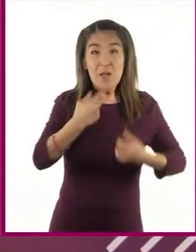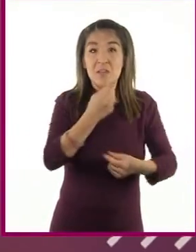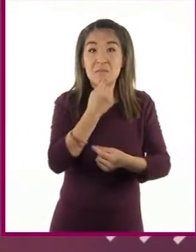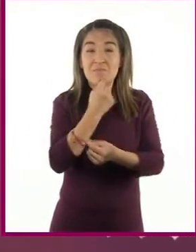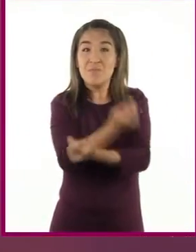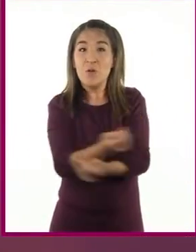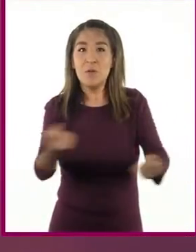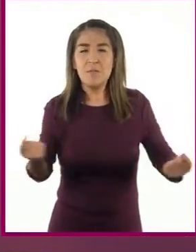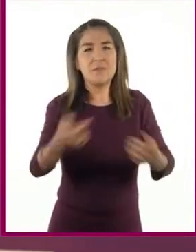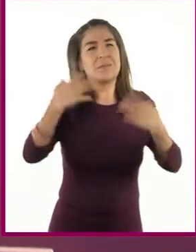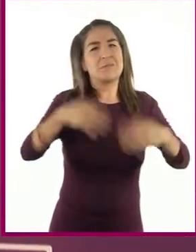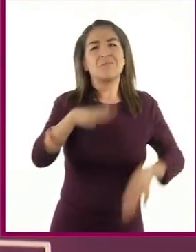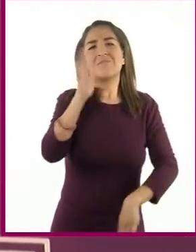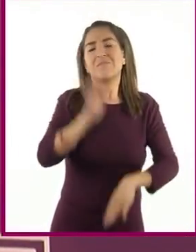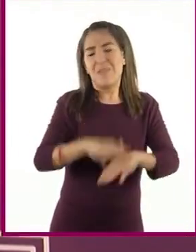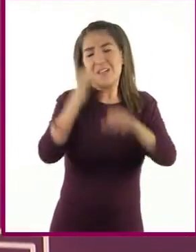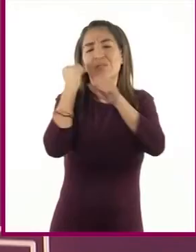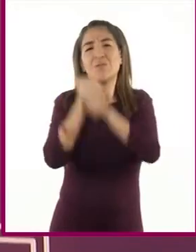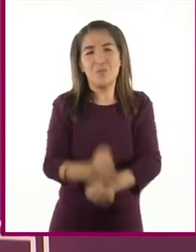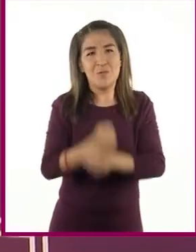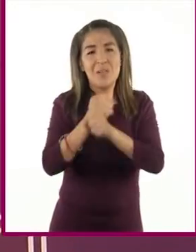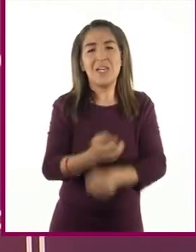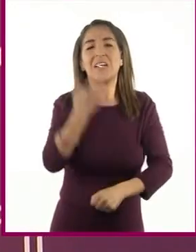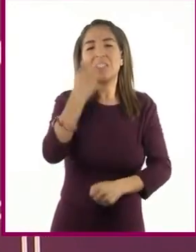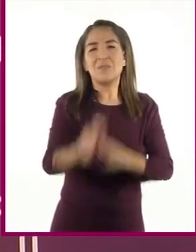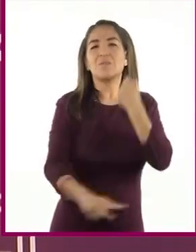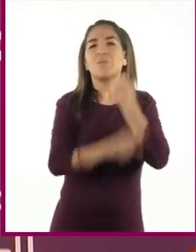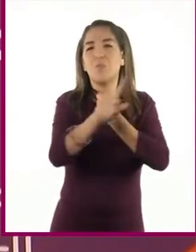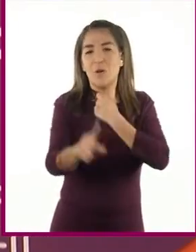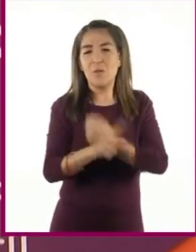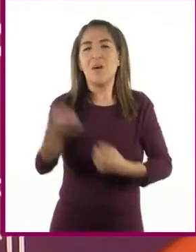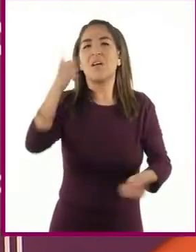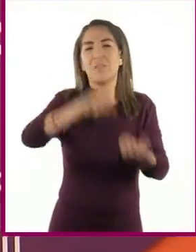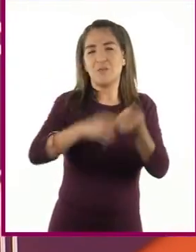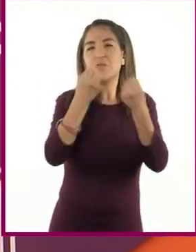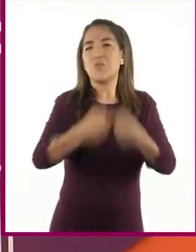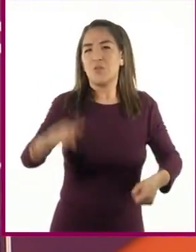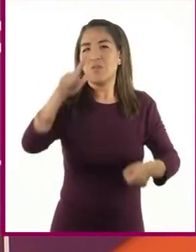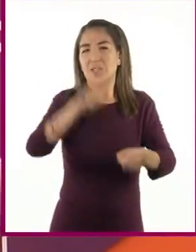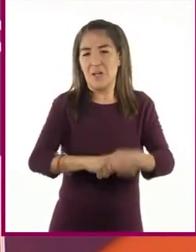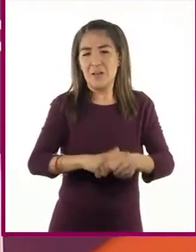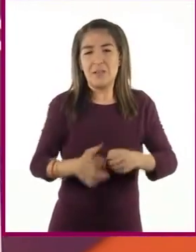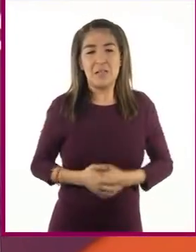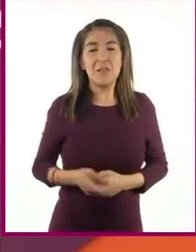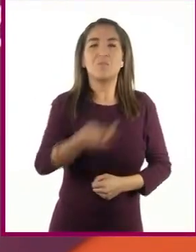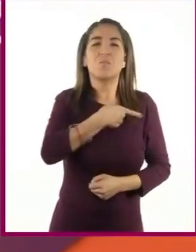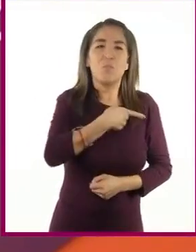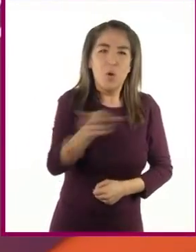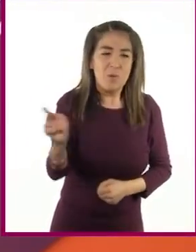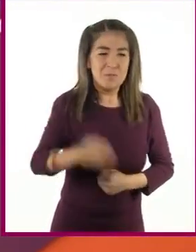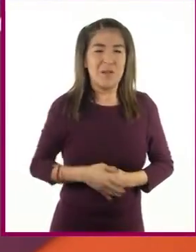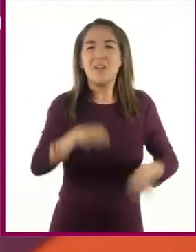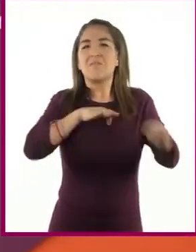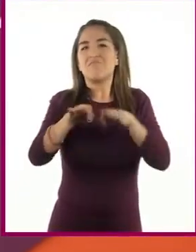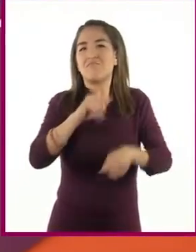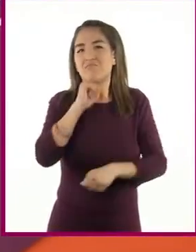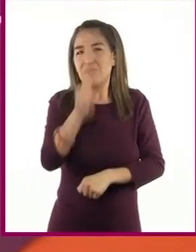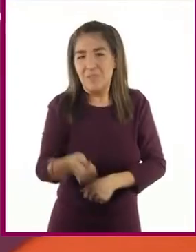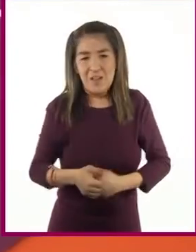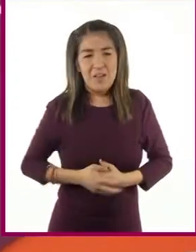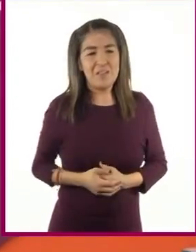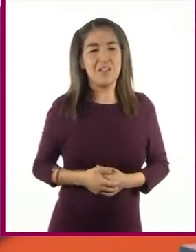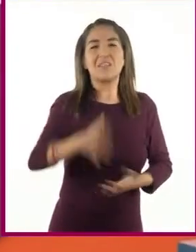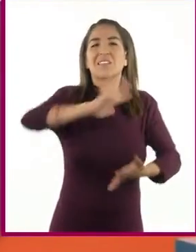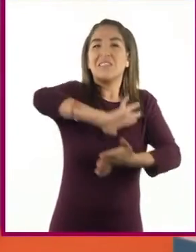que más se ve afectada por los principales problemas sociales: la pobreza, el desempleo,